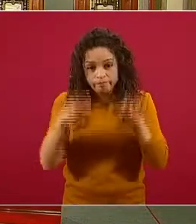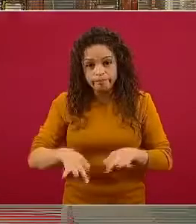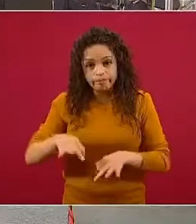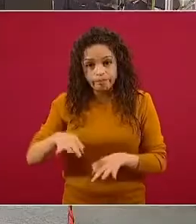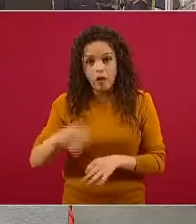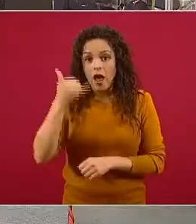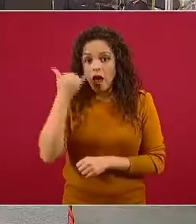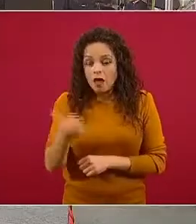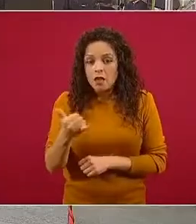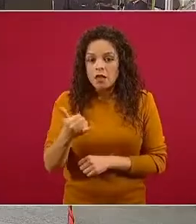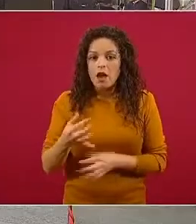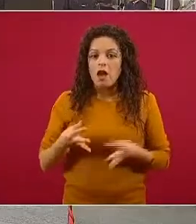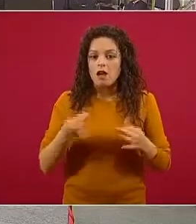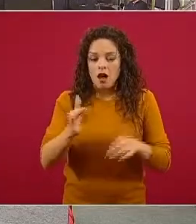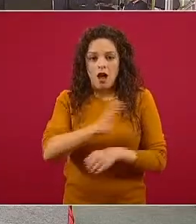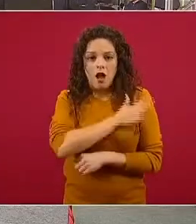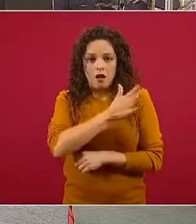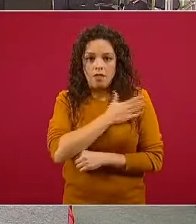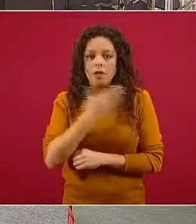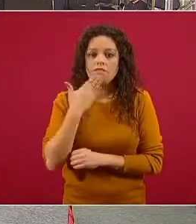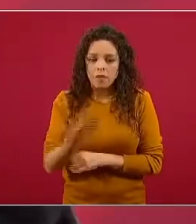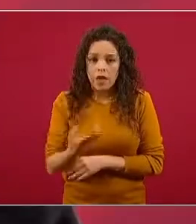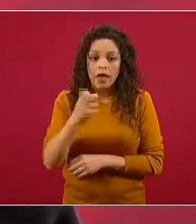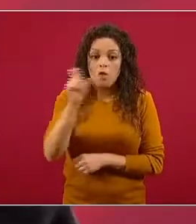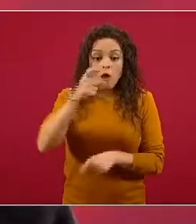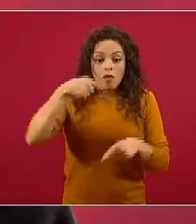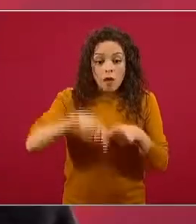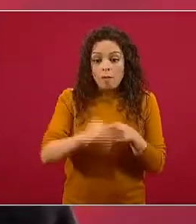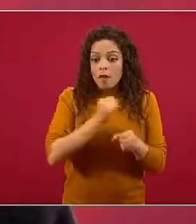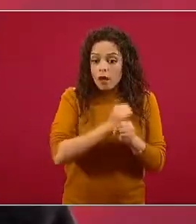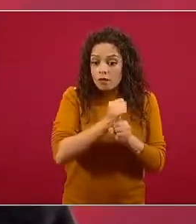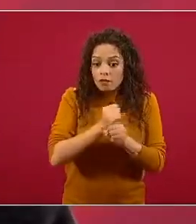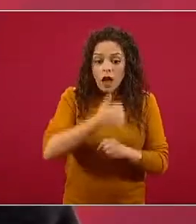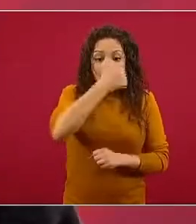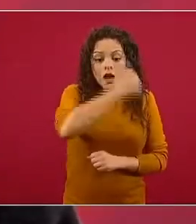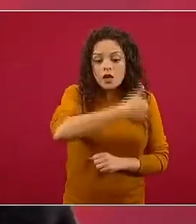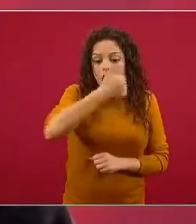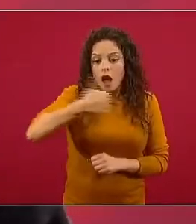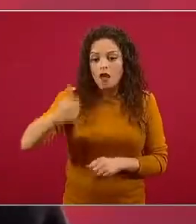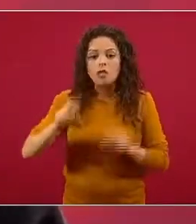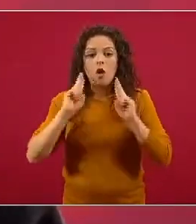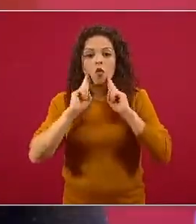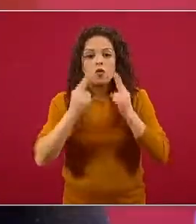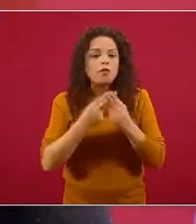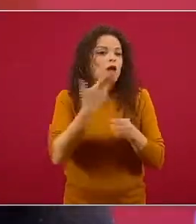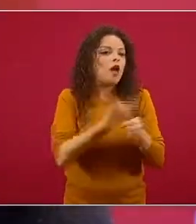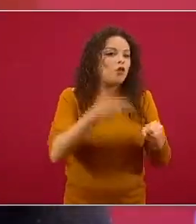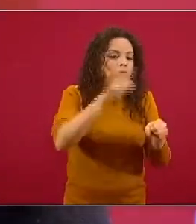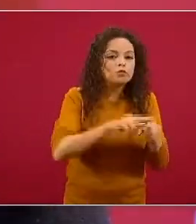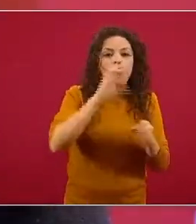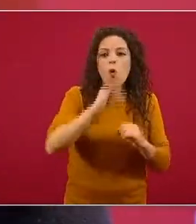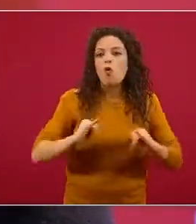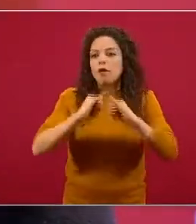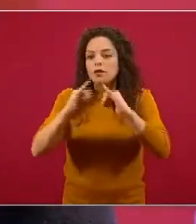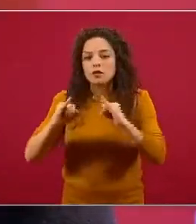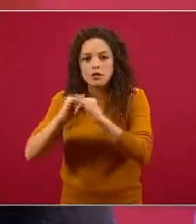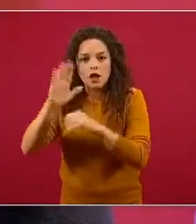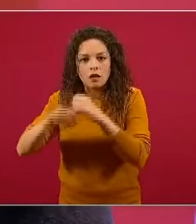ya se dará a conocer cuando empiece la investigación cada unidad de investigación clínica, en este caso Institutos Nacionales de